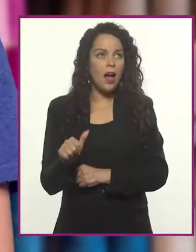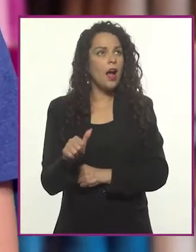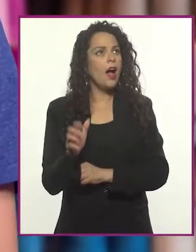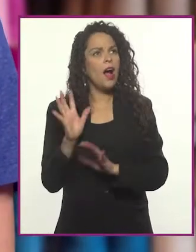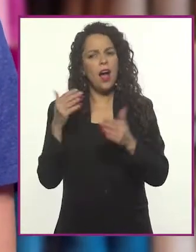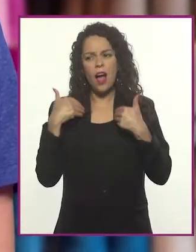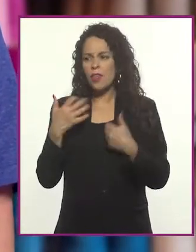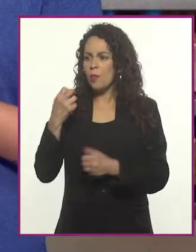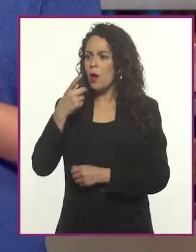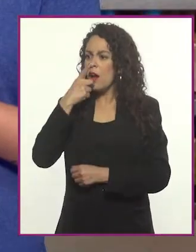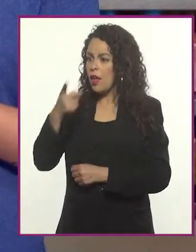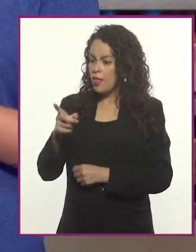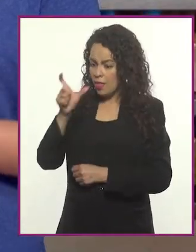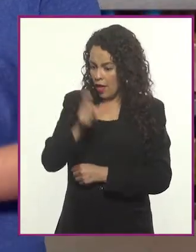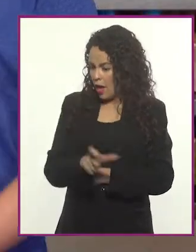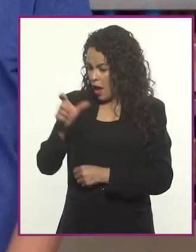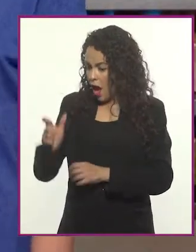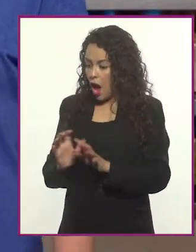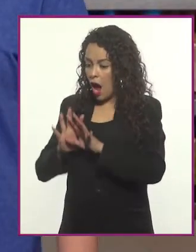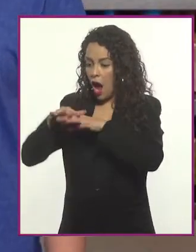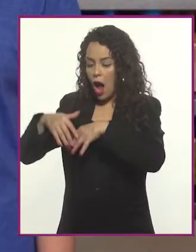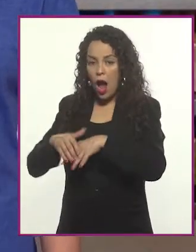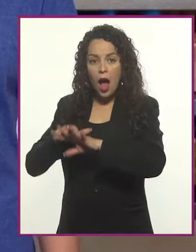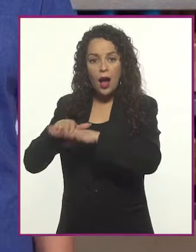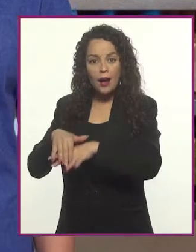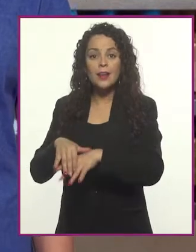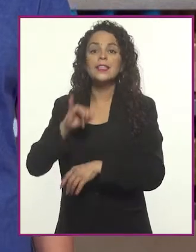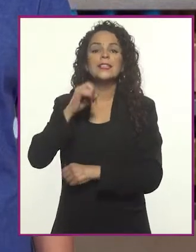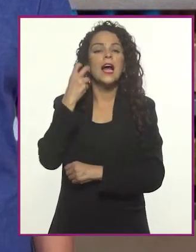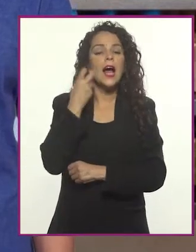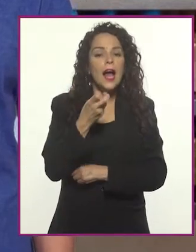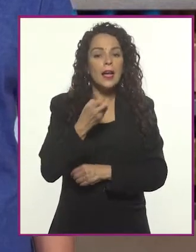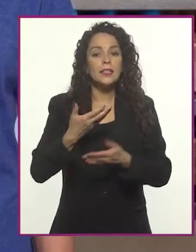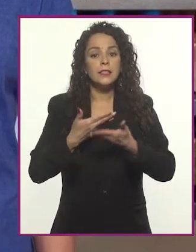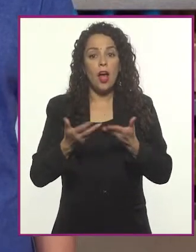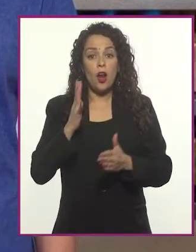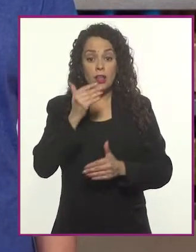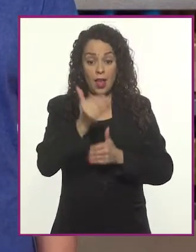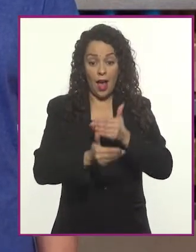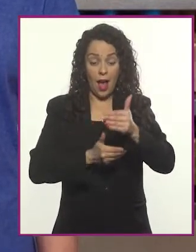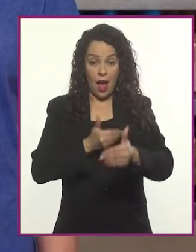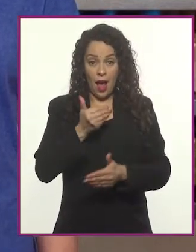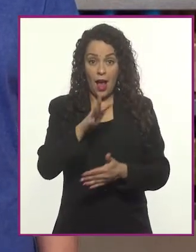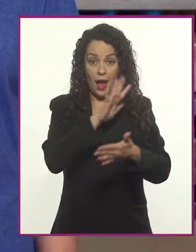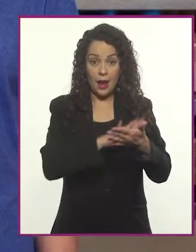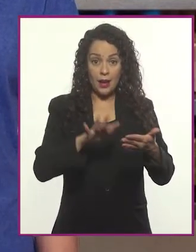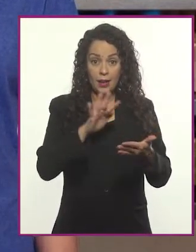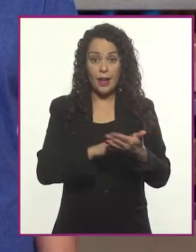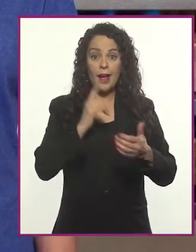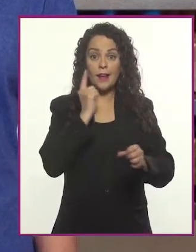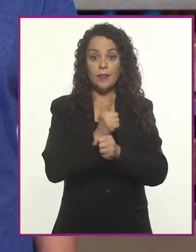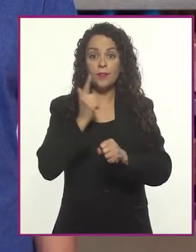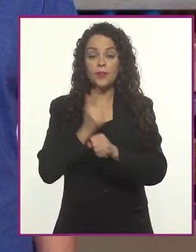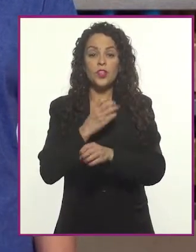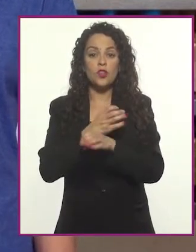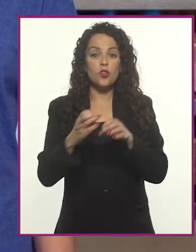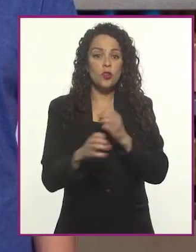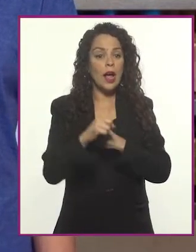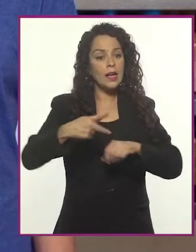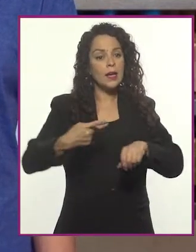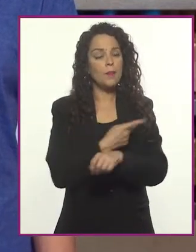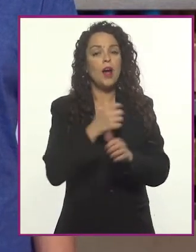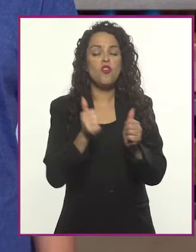se entrelazan. ¡Exacto! Ahora, a medida que avanzamos en la lectura, vamos registrando las acciones que se van dando en la